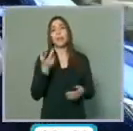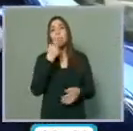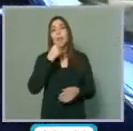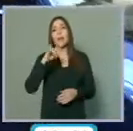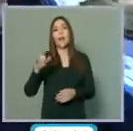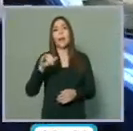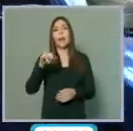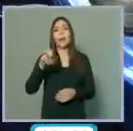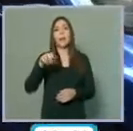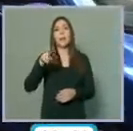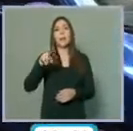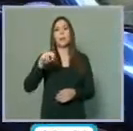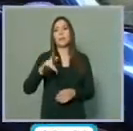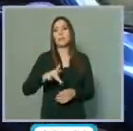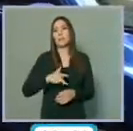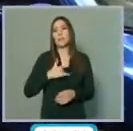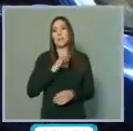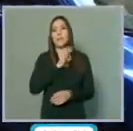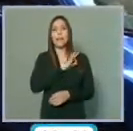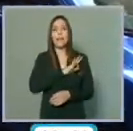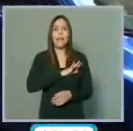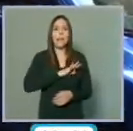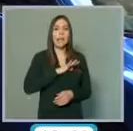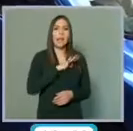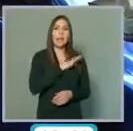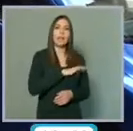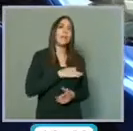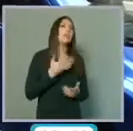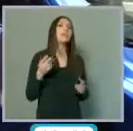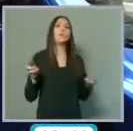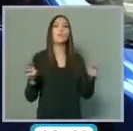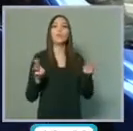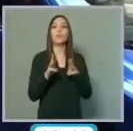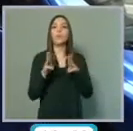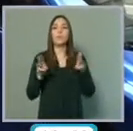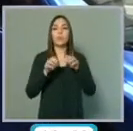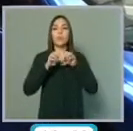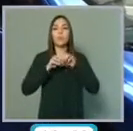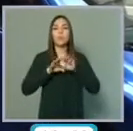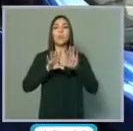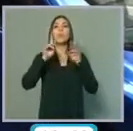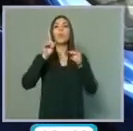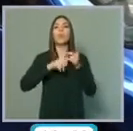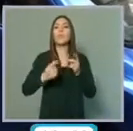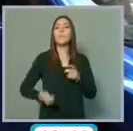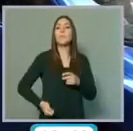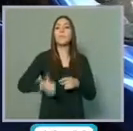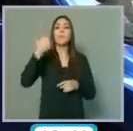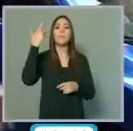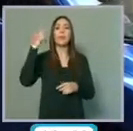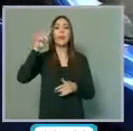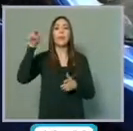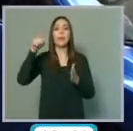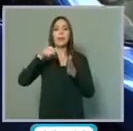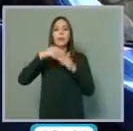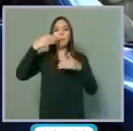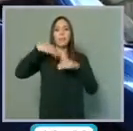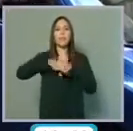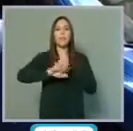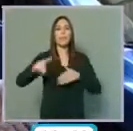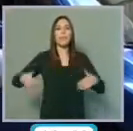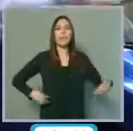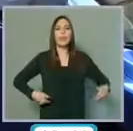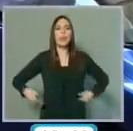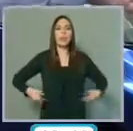Jaime Nuno feliz. Es más, la música la estrenaron en lo que era el antiguo Teatro